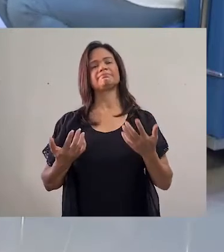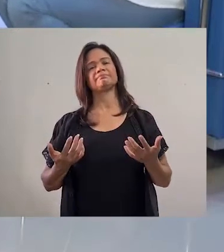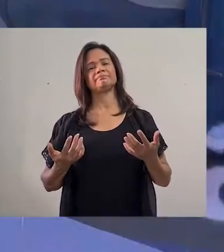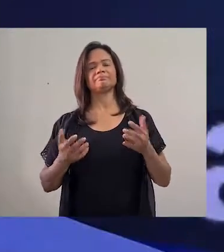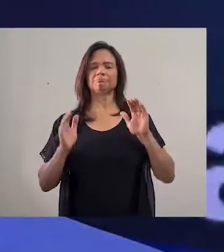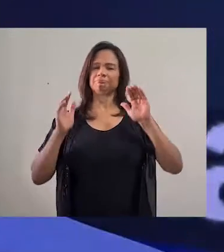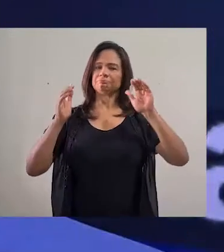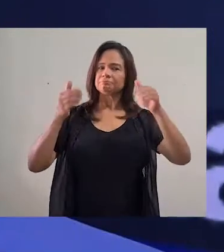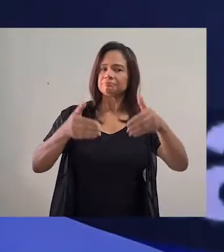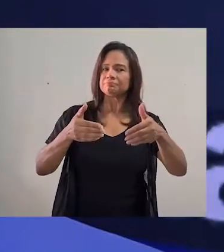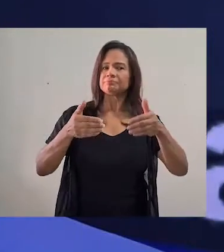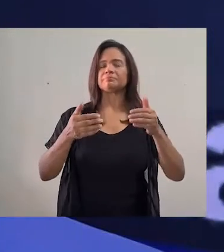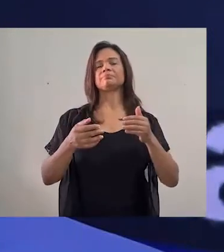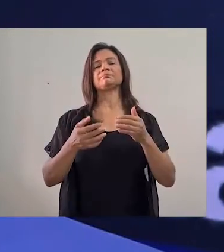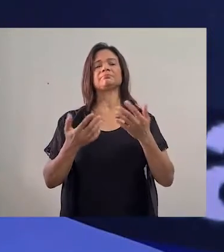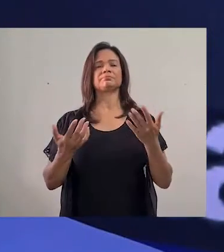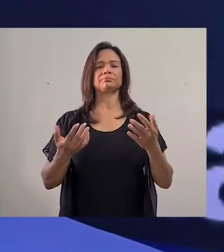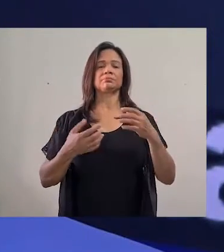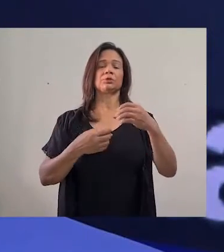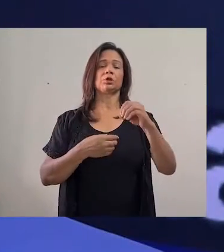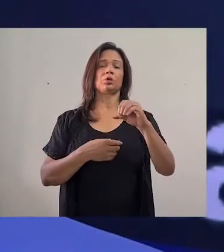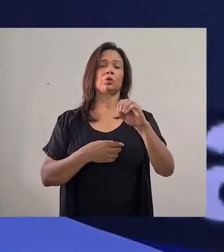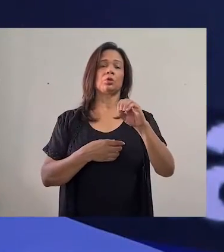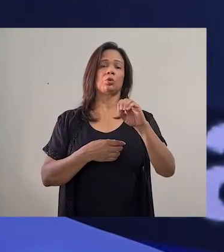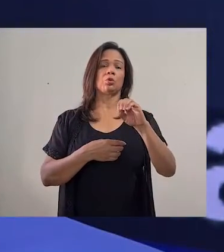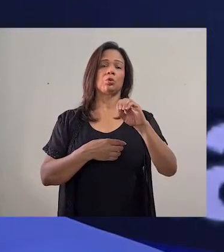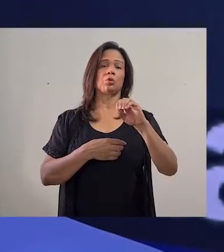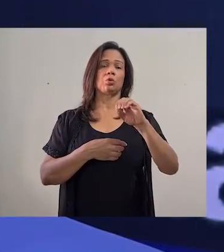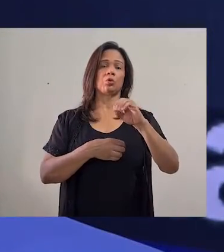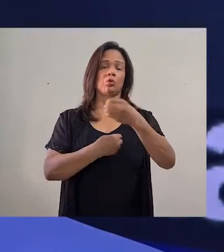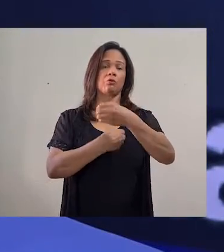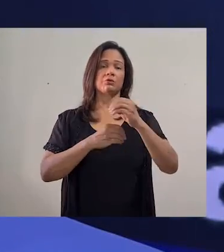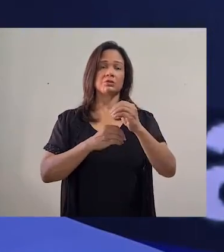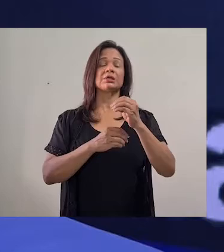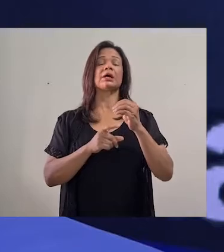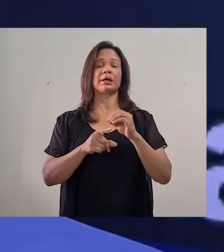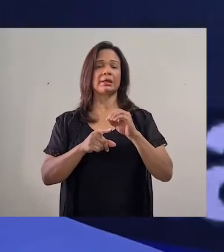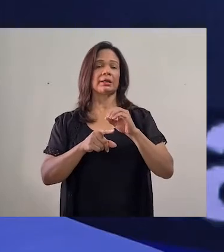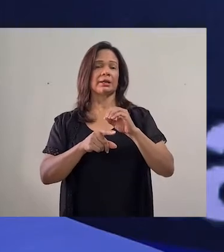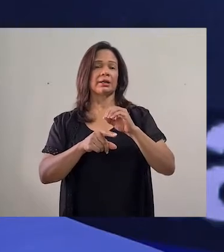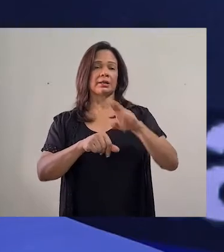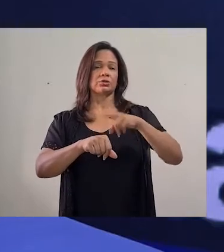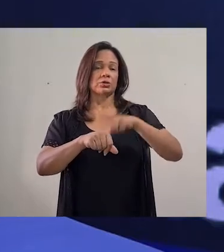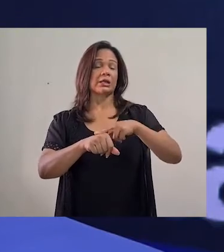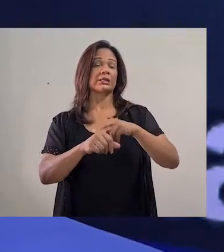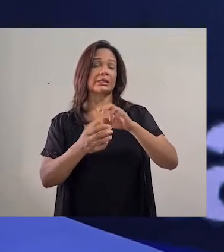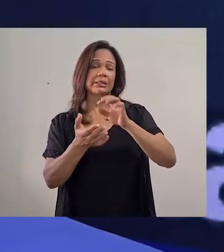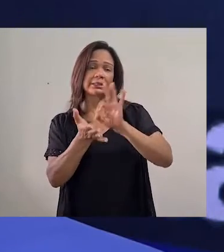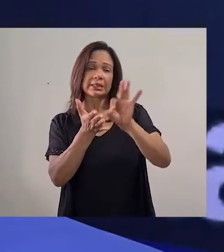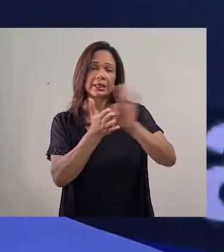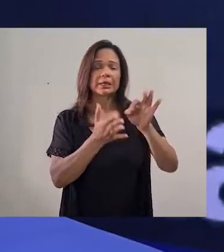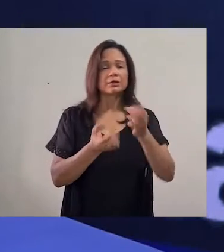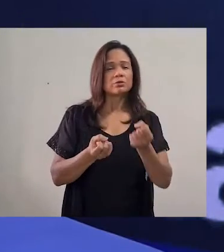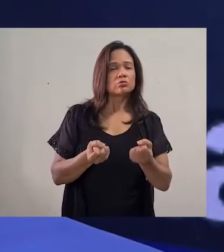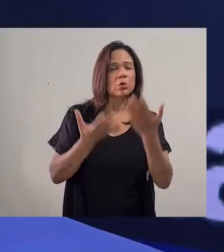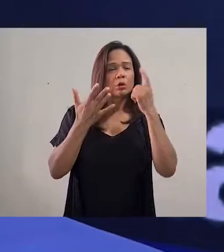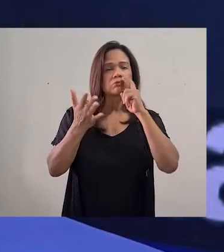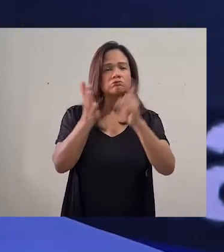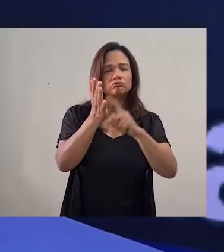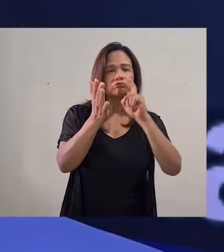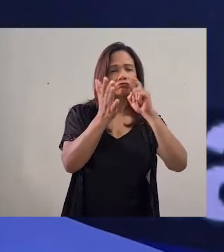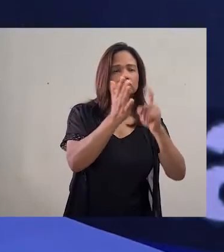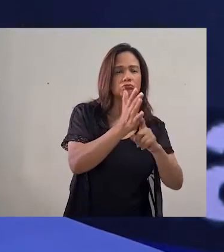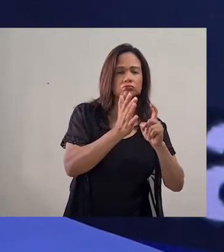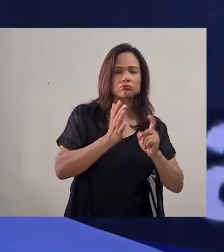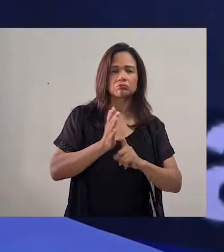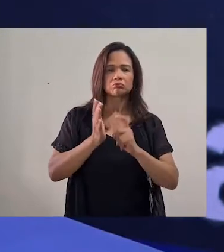nuestro enfoque de que la Oficina Nacional de Estadística, el CIGER, mejoren los procesos para